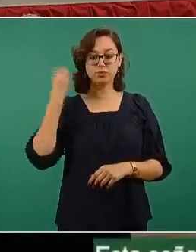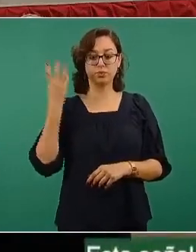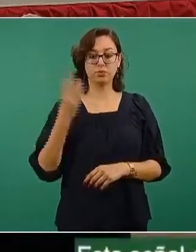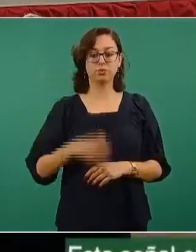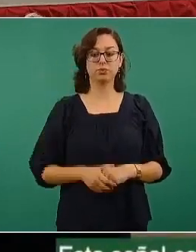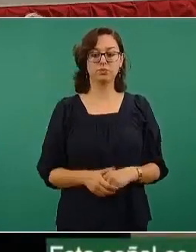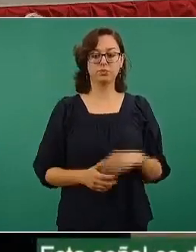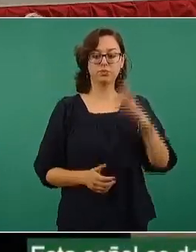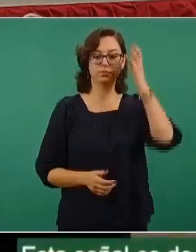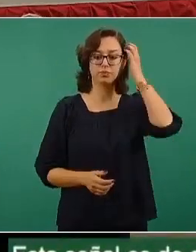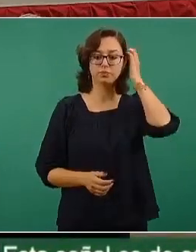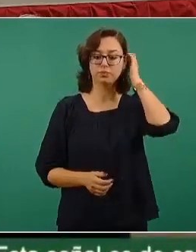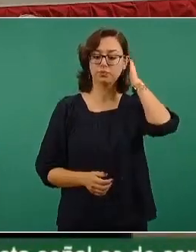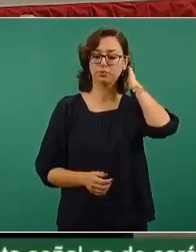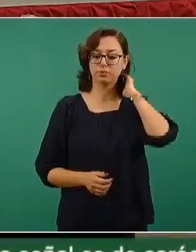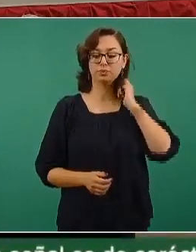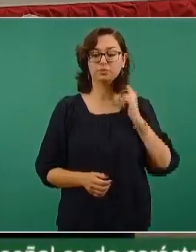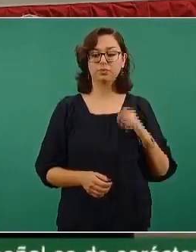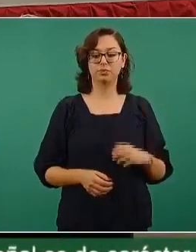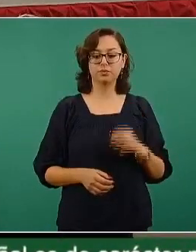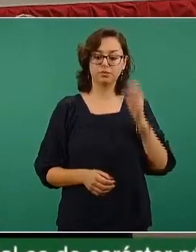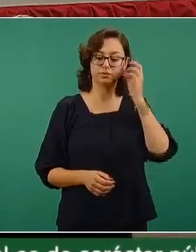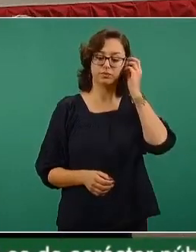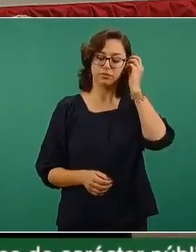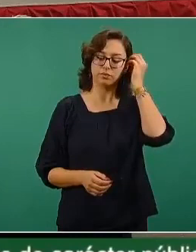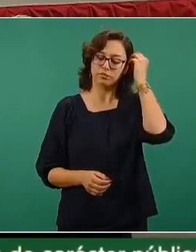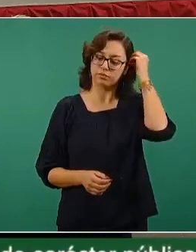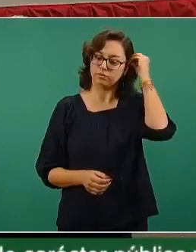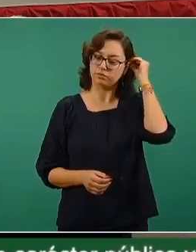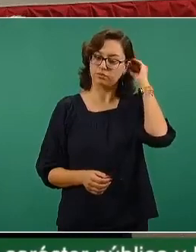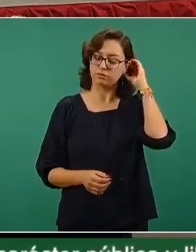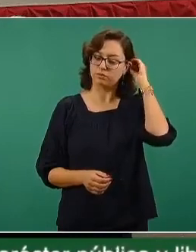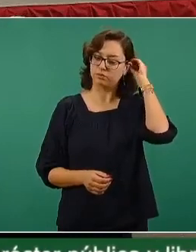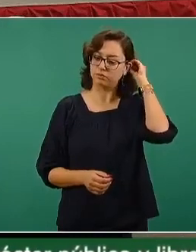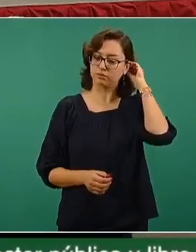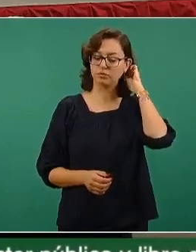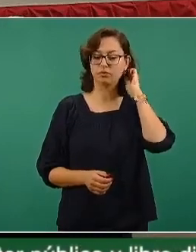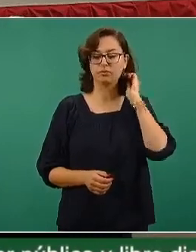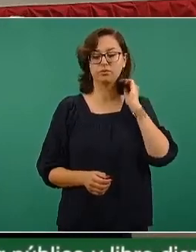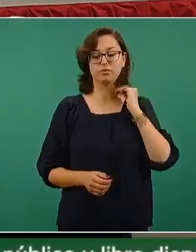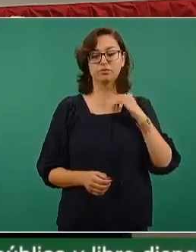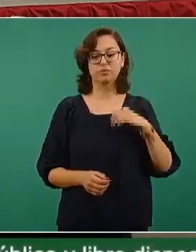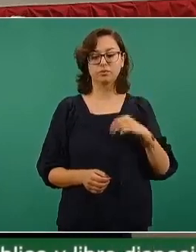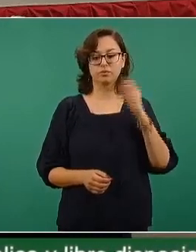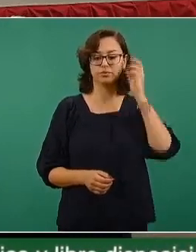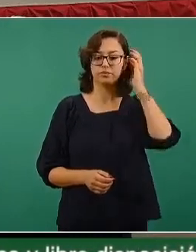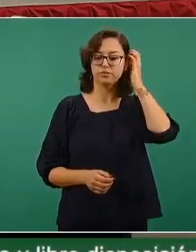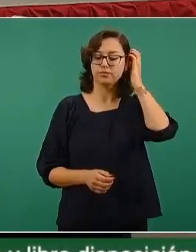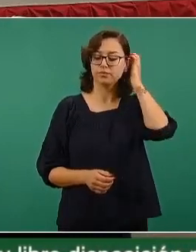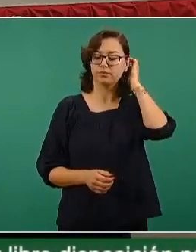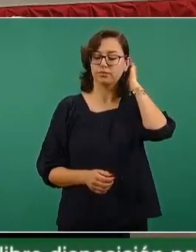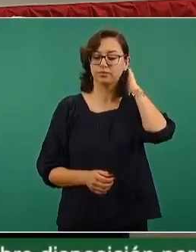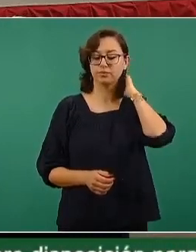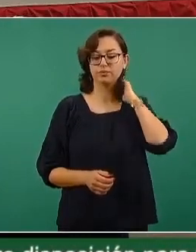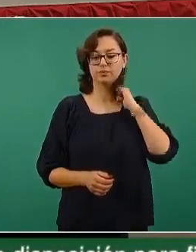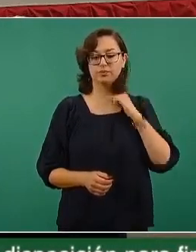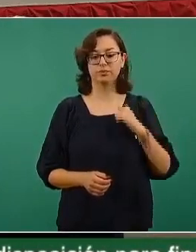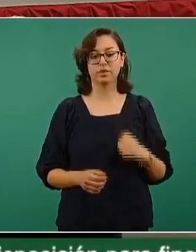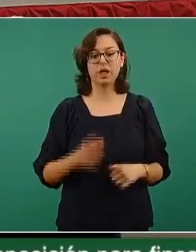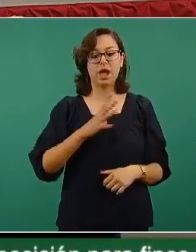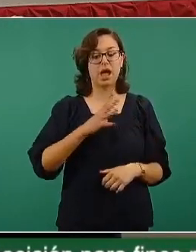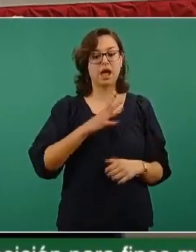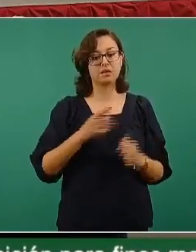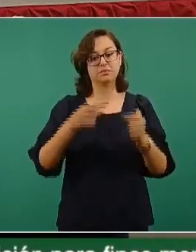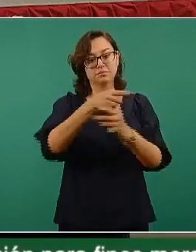tres temas. Nos va a informar la secretaria de Seguridad